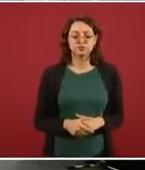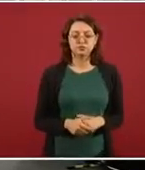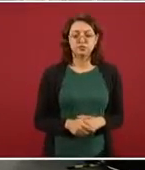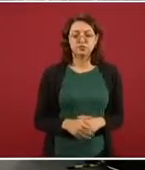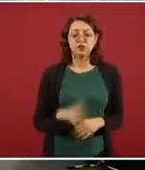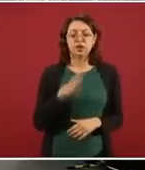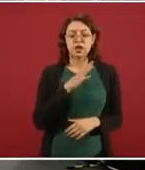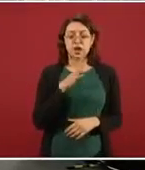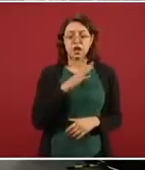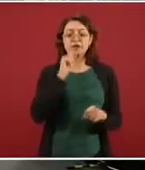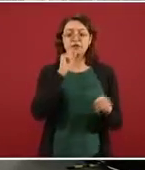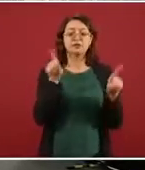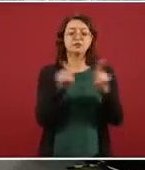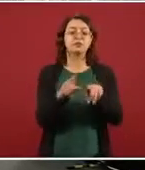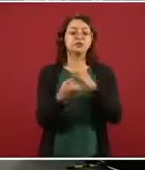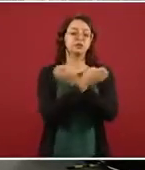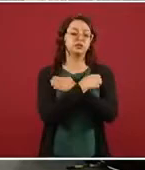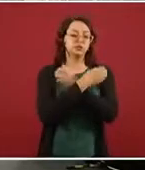existe la educación especial